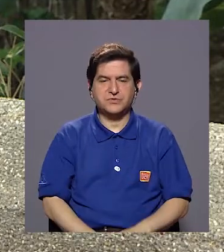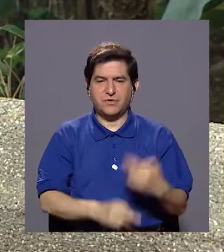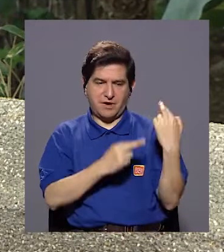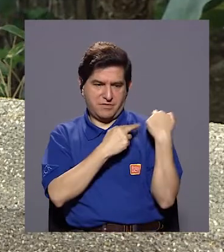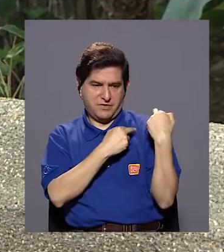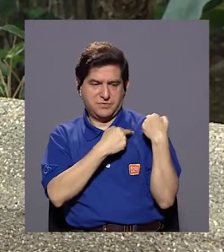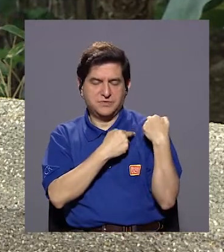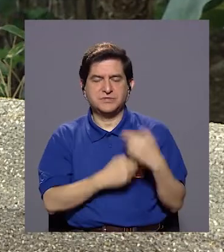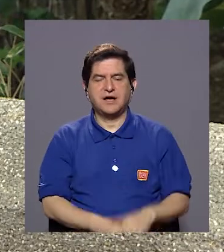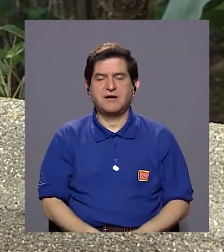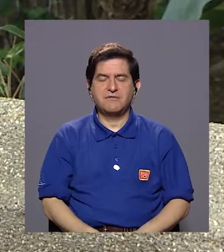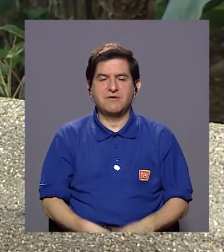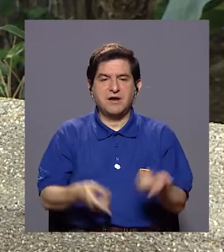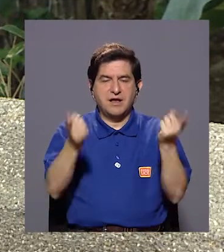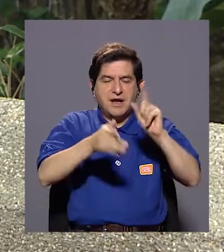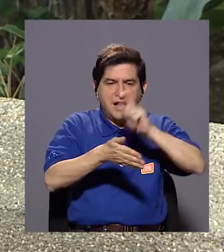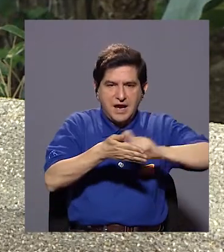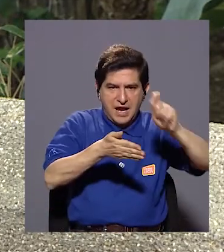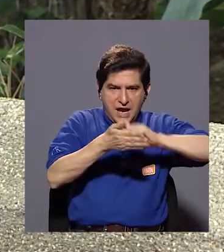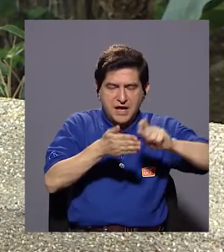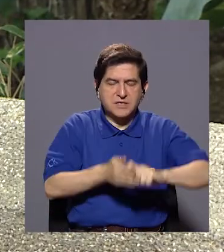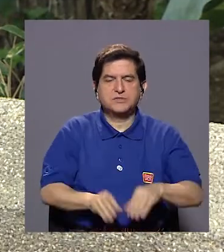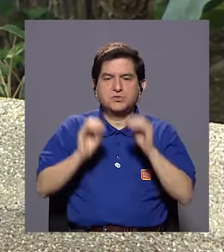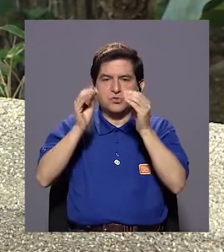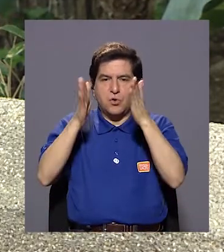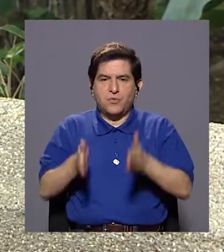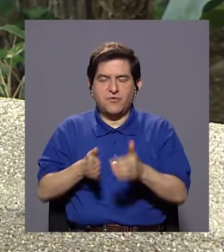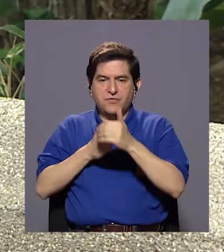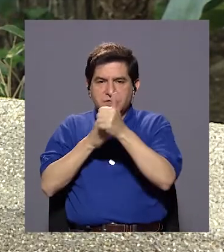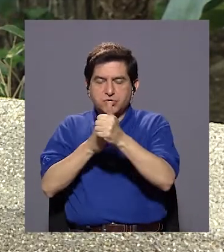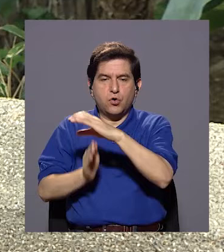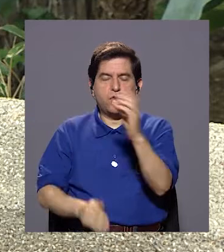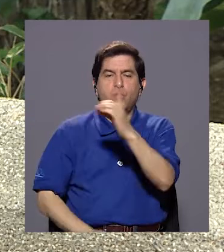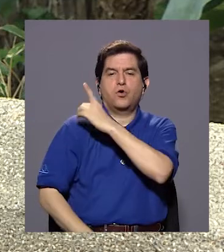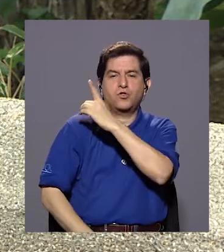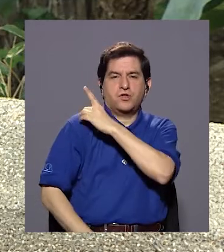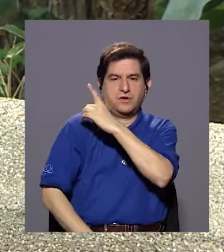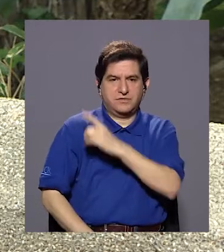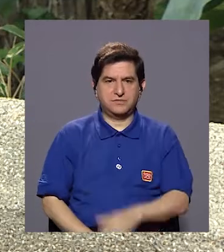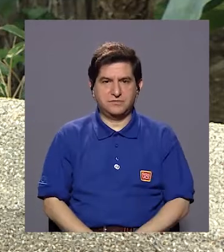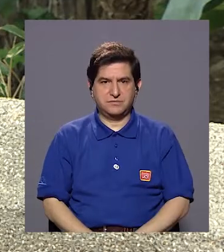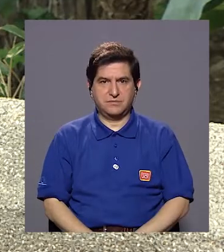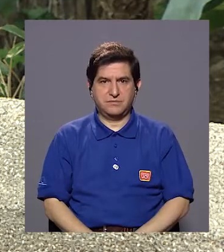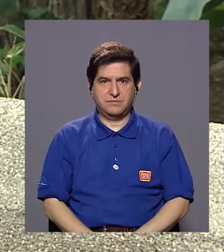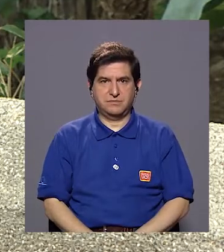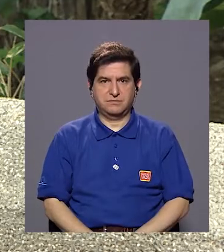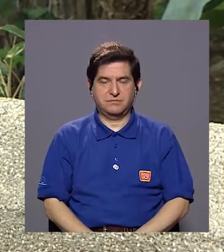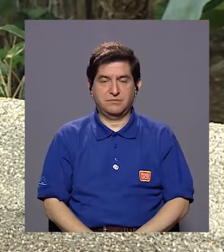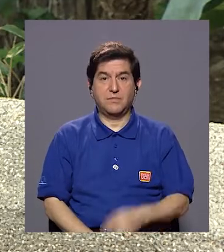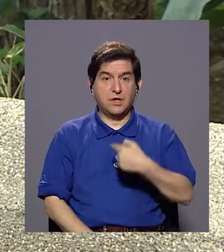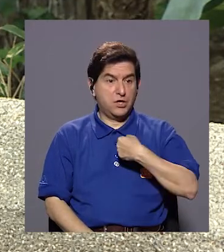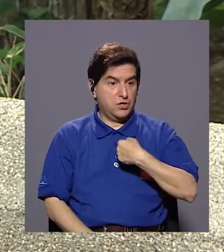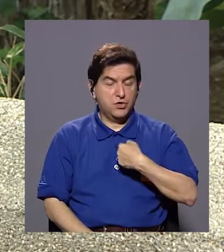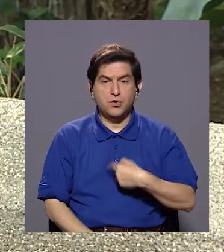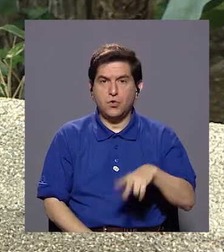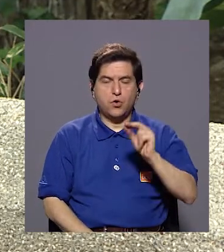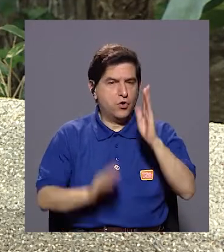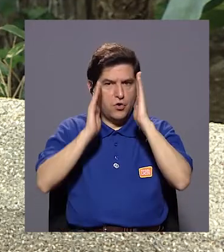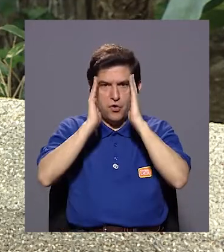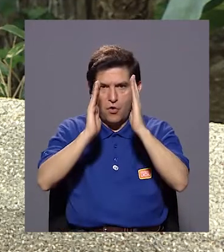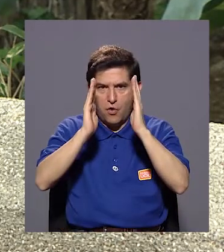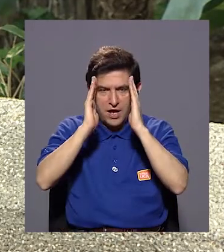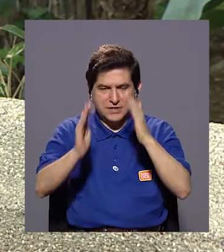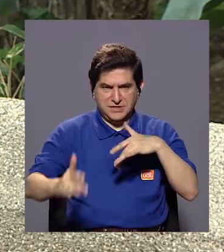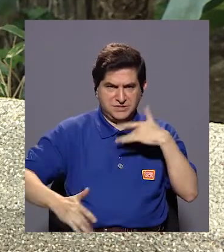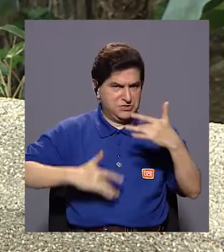si es si es en escuela, al profesor guía o a la dirección, ¿verdad? Y si yo no soy atendida, digamos,